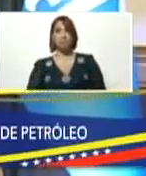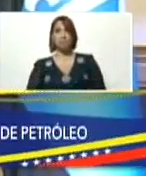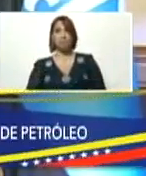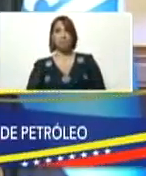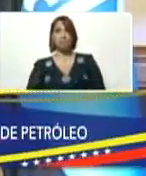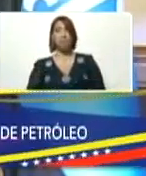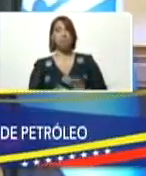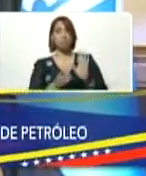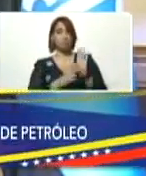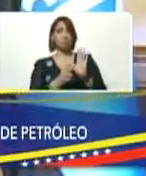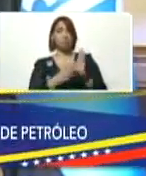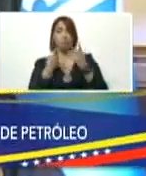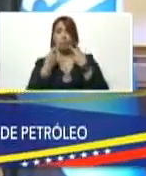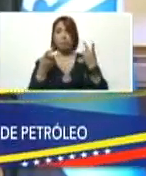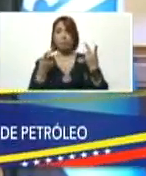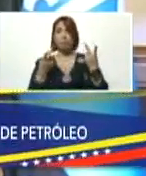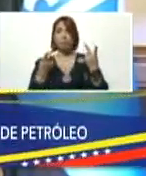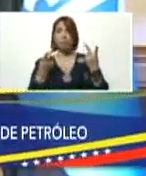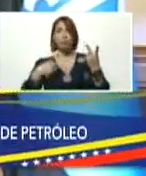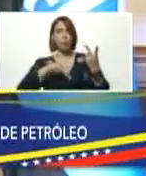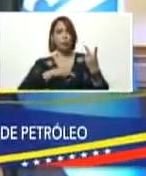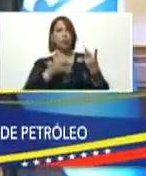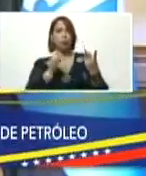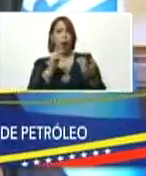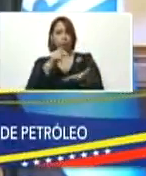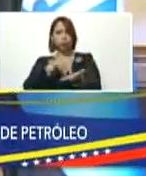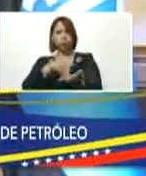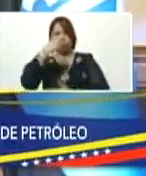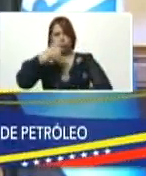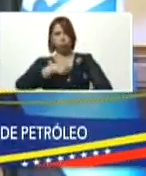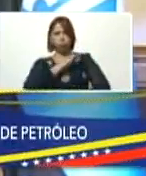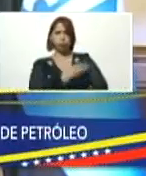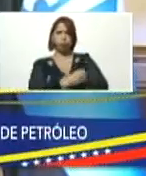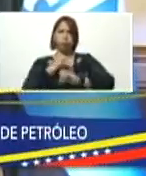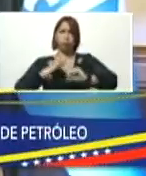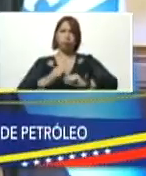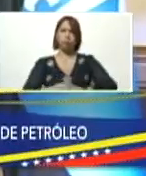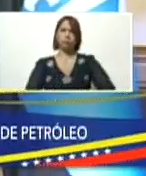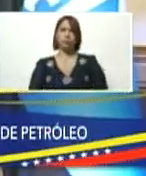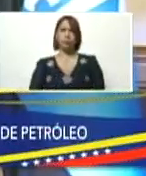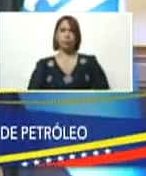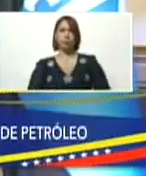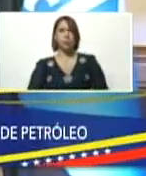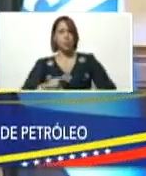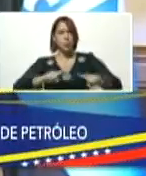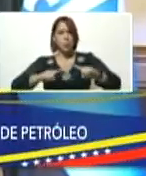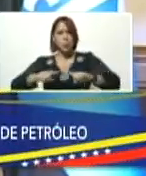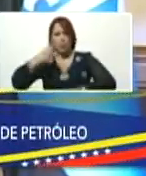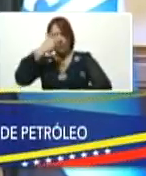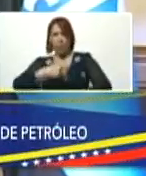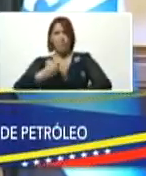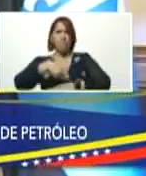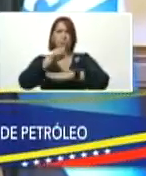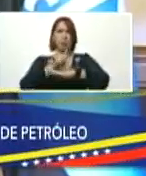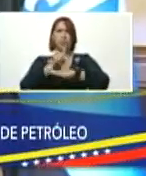Es la verdad. Porque estamos aquí plantados, embajadores, como actores